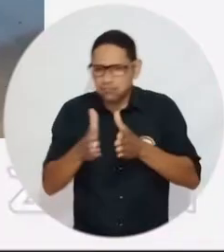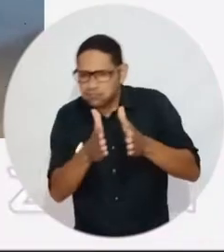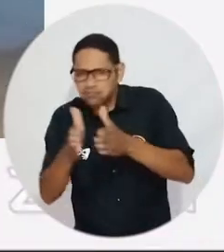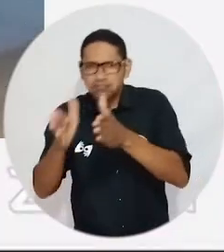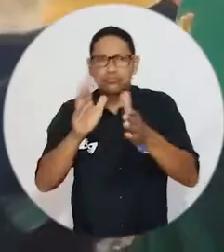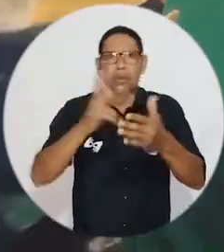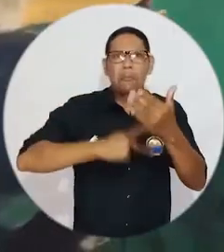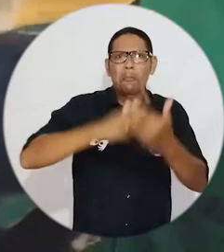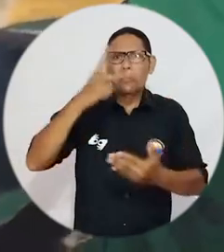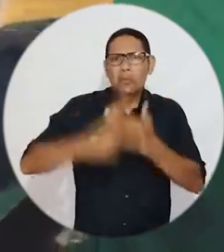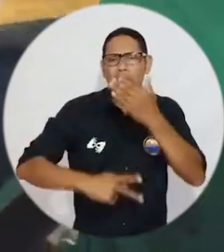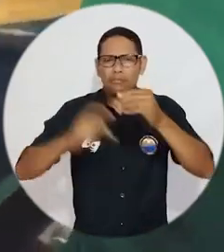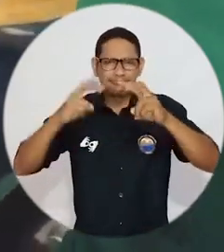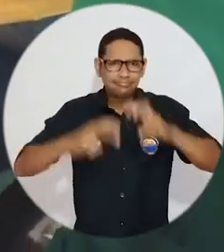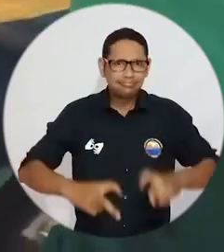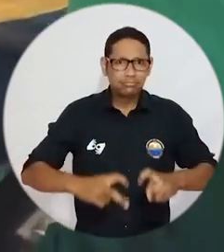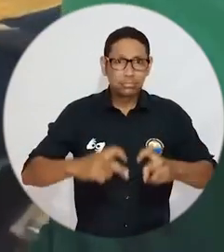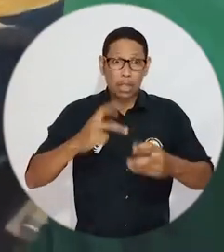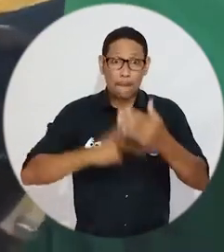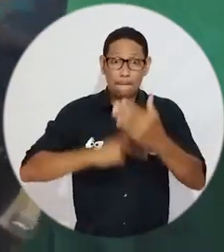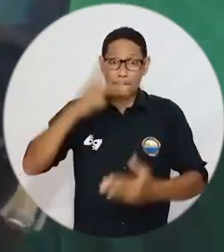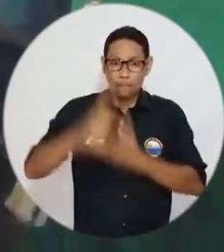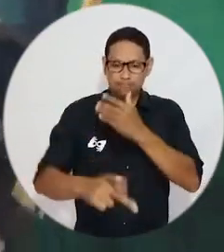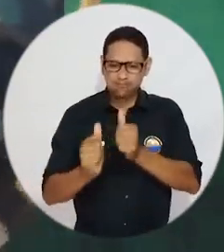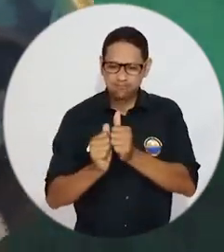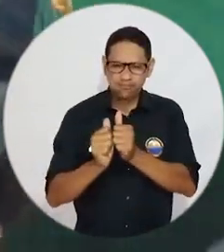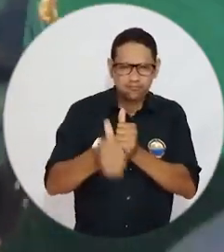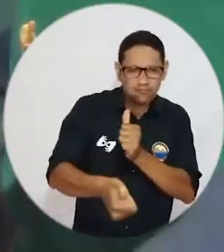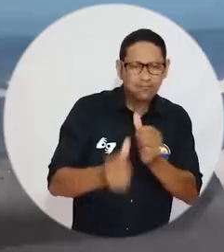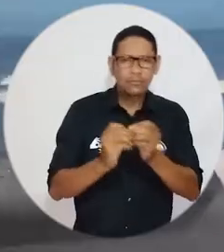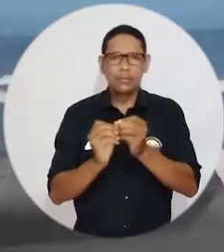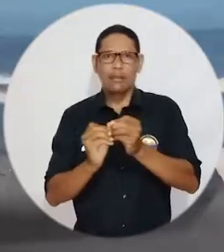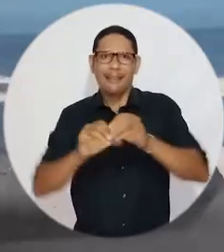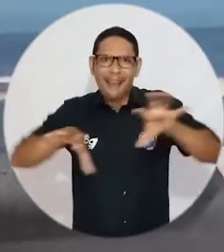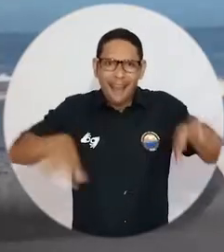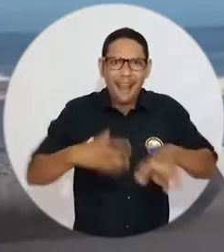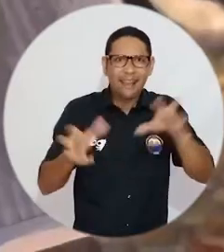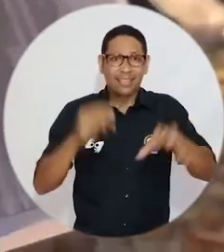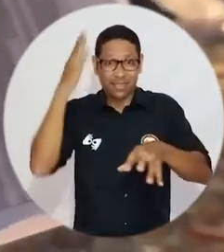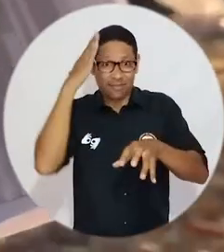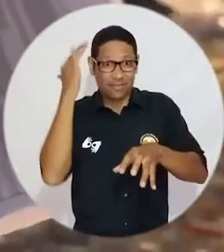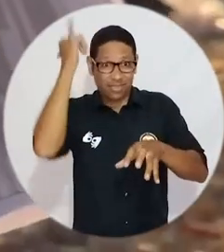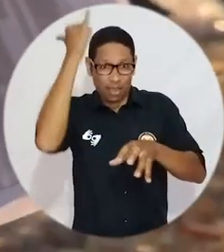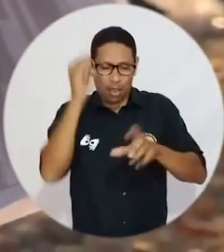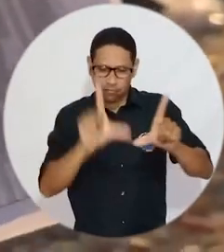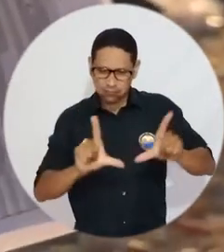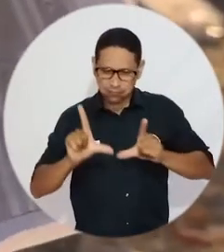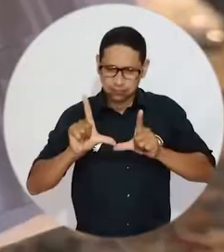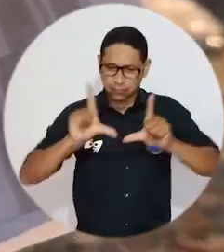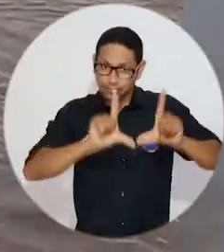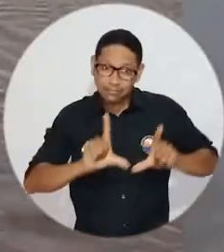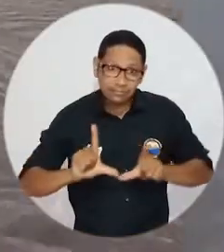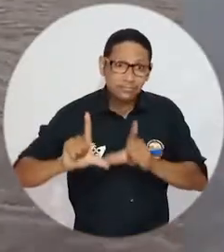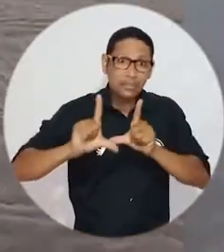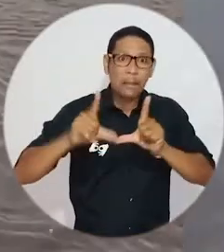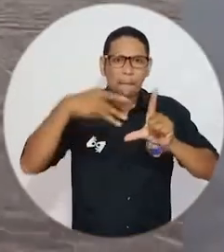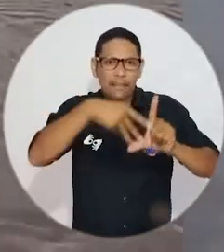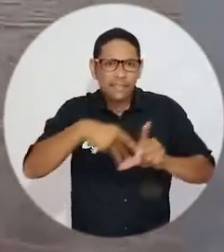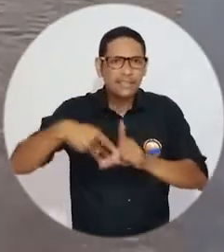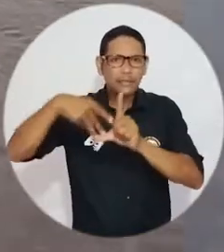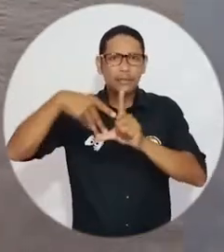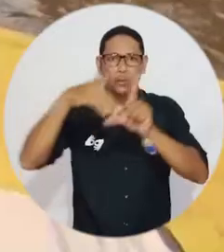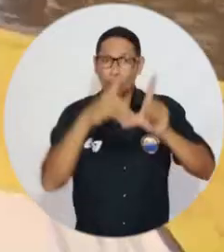con proyectos de investigación, con proyectos de extensión, con las mismas actividades académicas de pregrado, de posgrado,